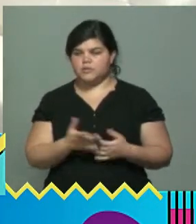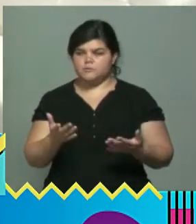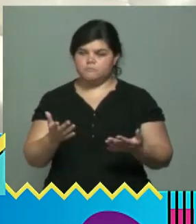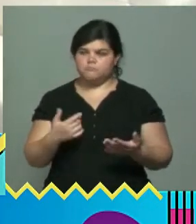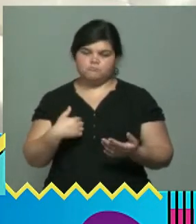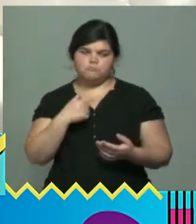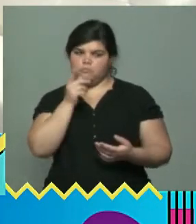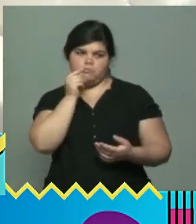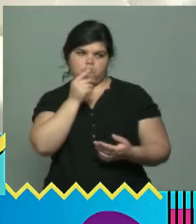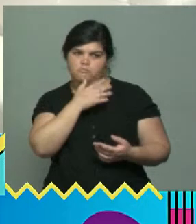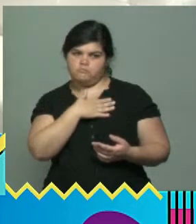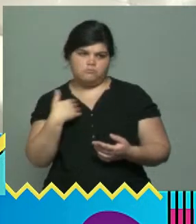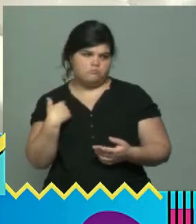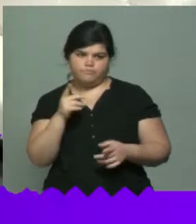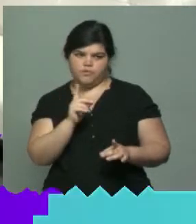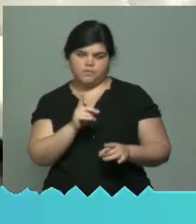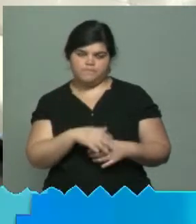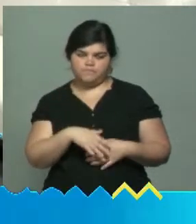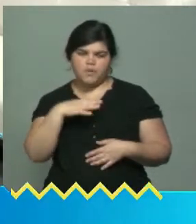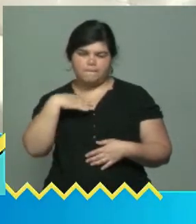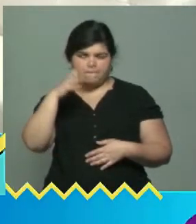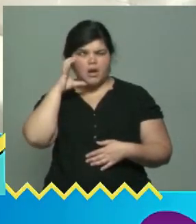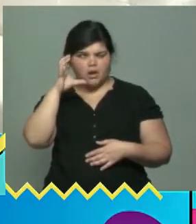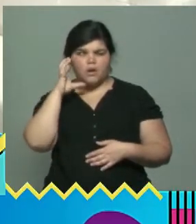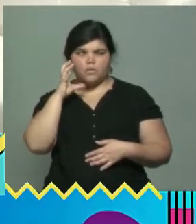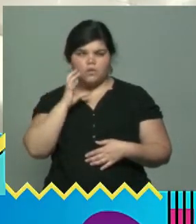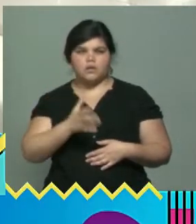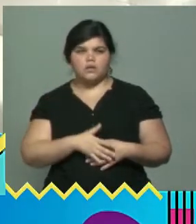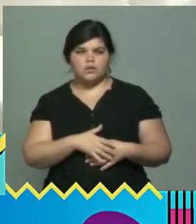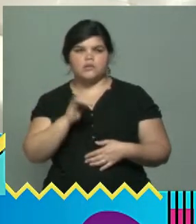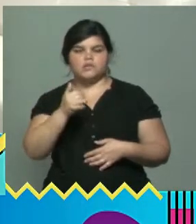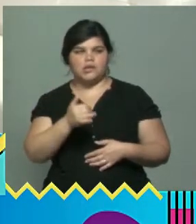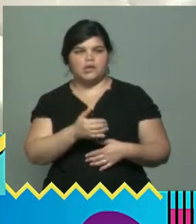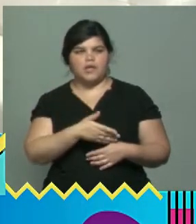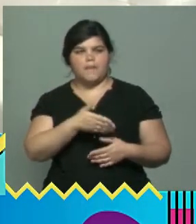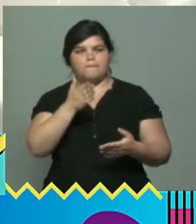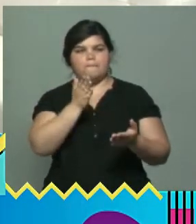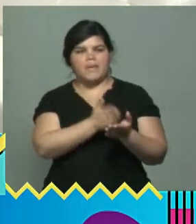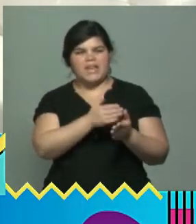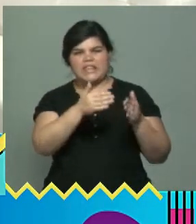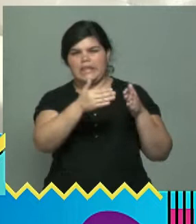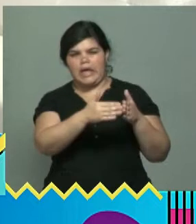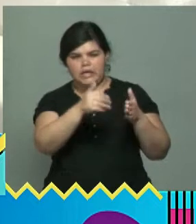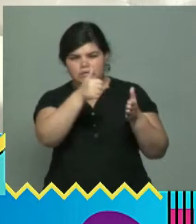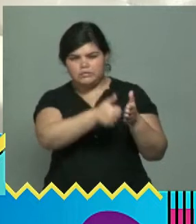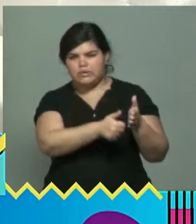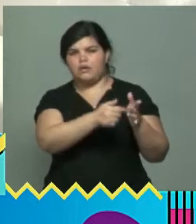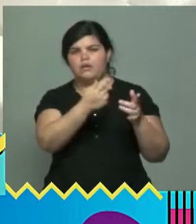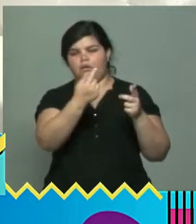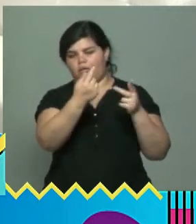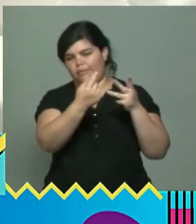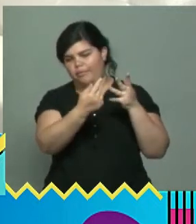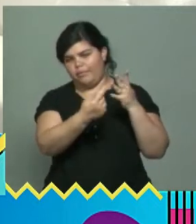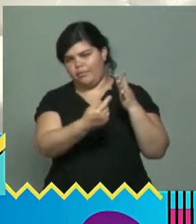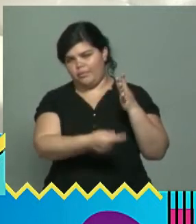padres no. Sí recuerdo situaciones de penitencia, de situaciones así que, bueno...